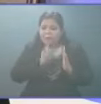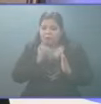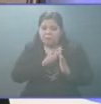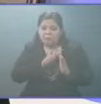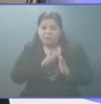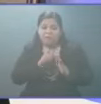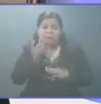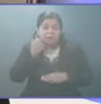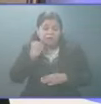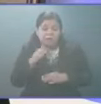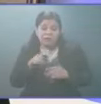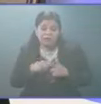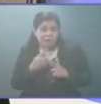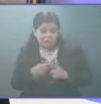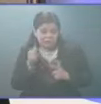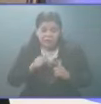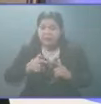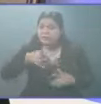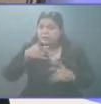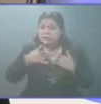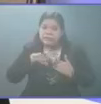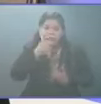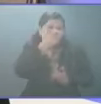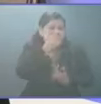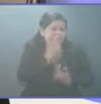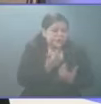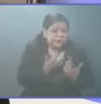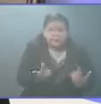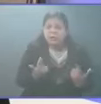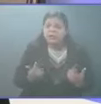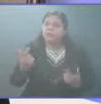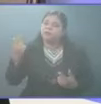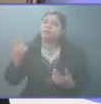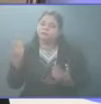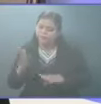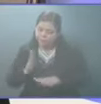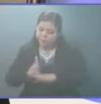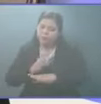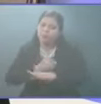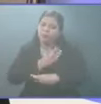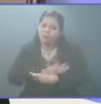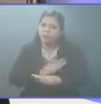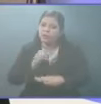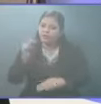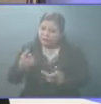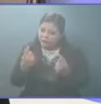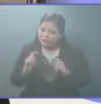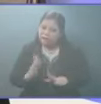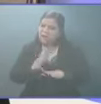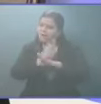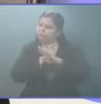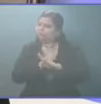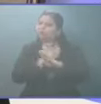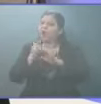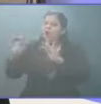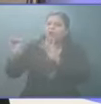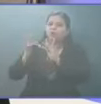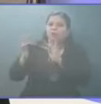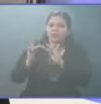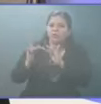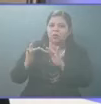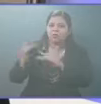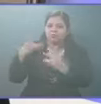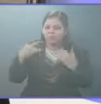cerrar o a confinar, pero también a evitar el contacto físico, ¿verdad? El adulto mayor está